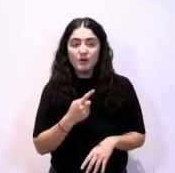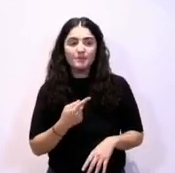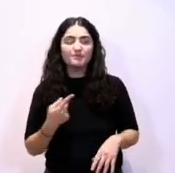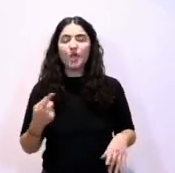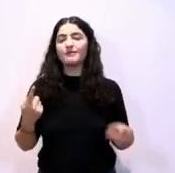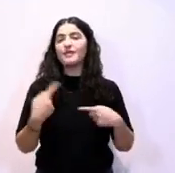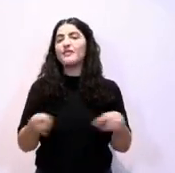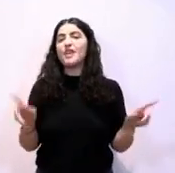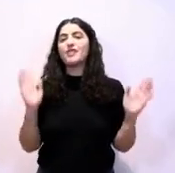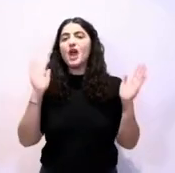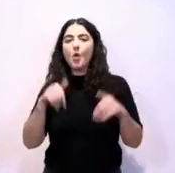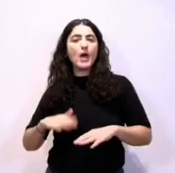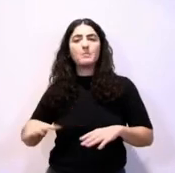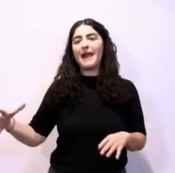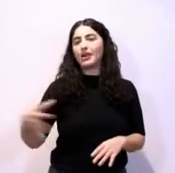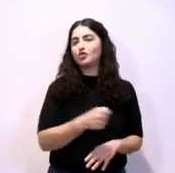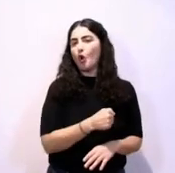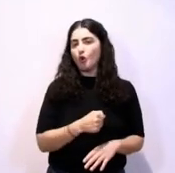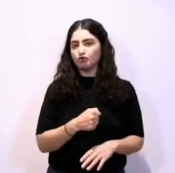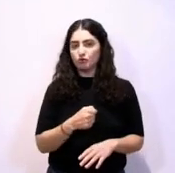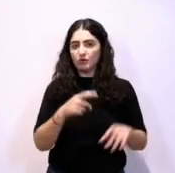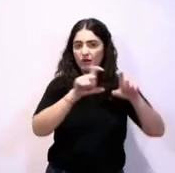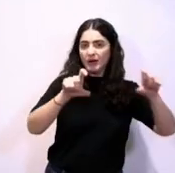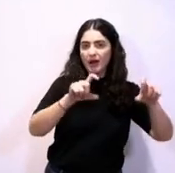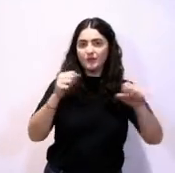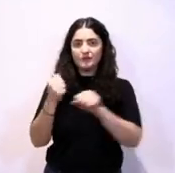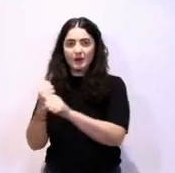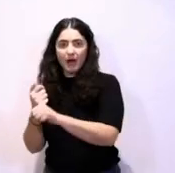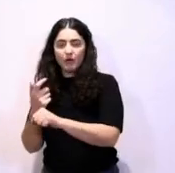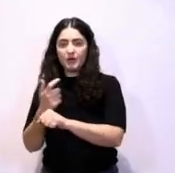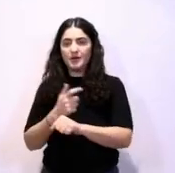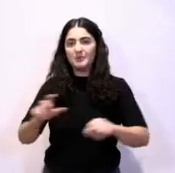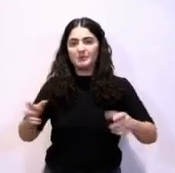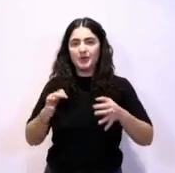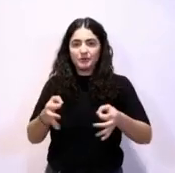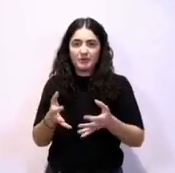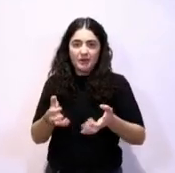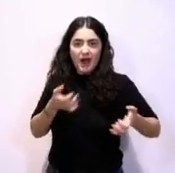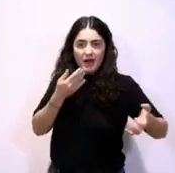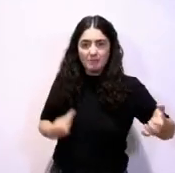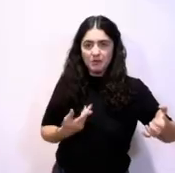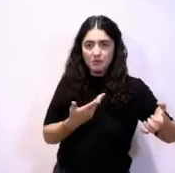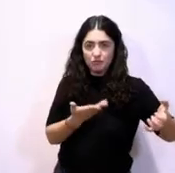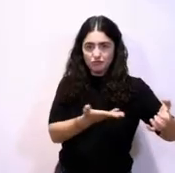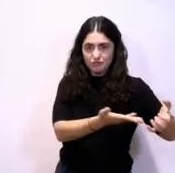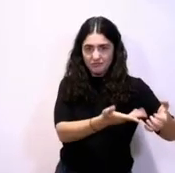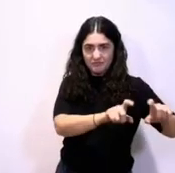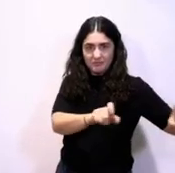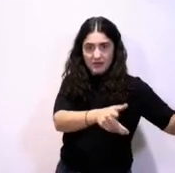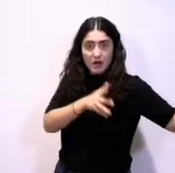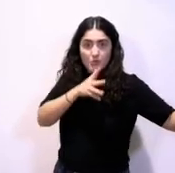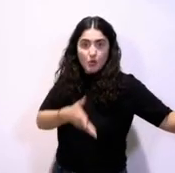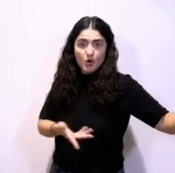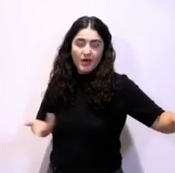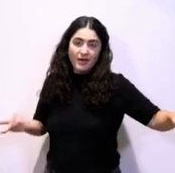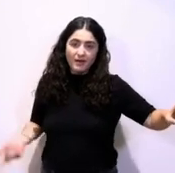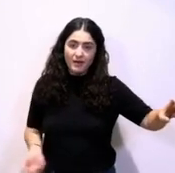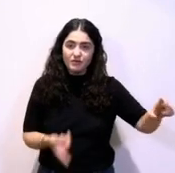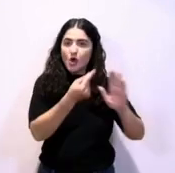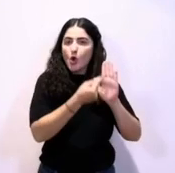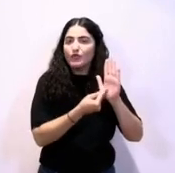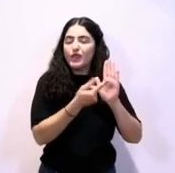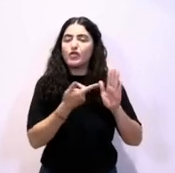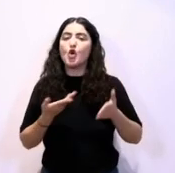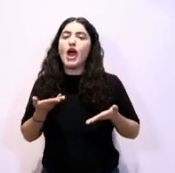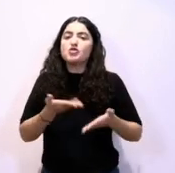para todos. Bueno, pues ustedes dan para todos, pero siempre se los llevan los mismos. ¿Por qué no pone usted como condición en las ayudas a